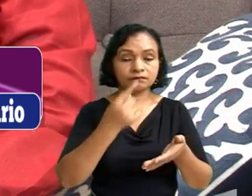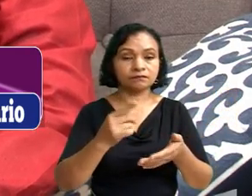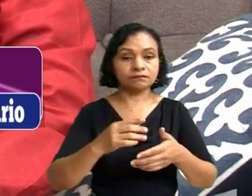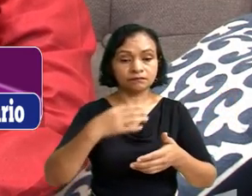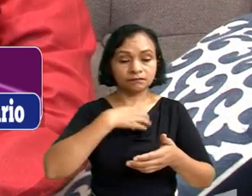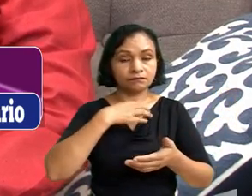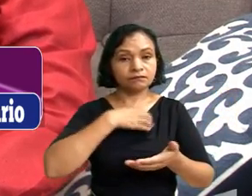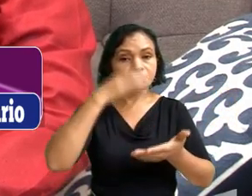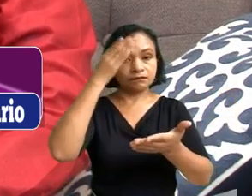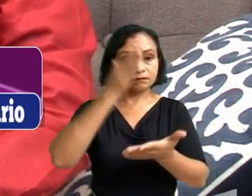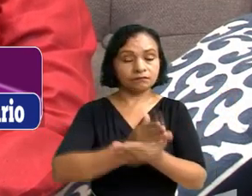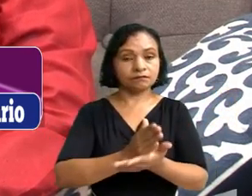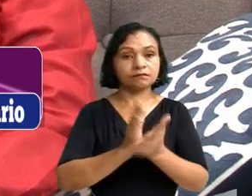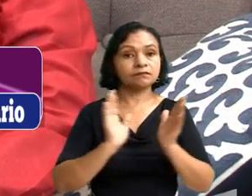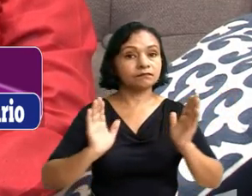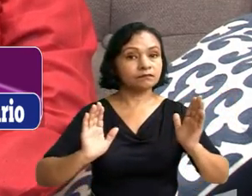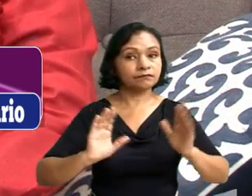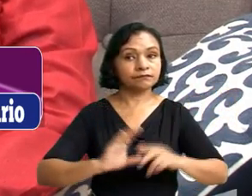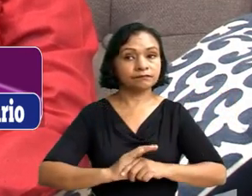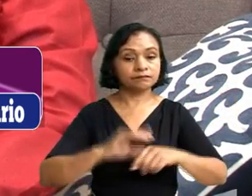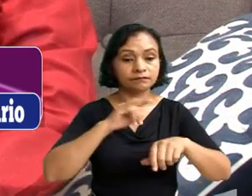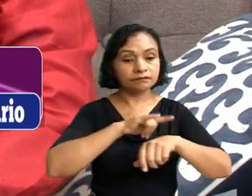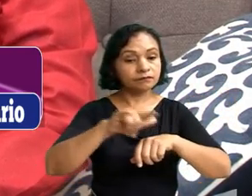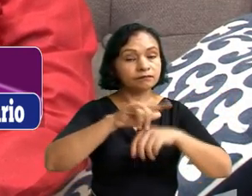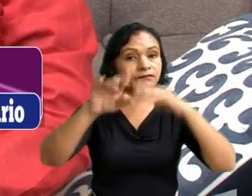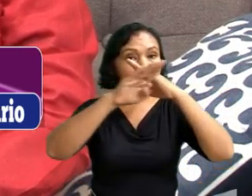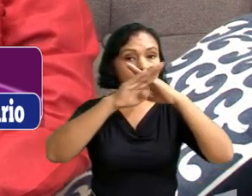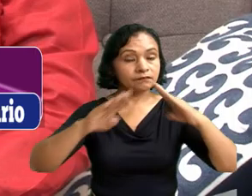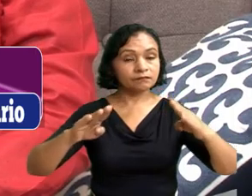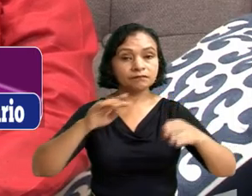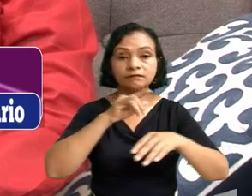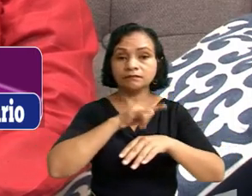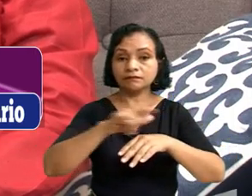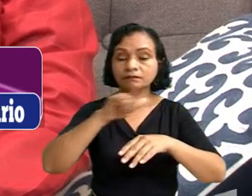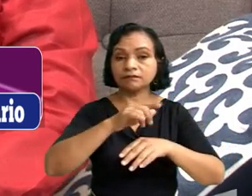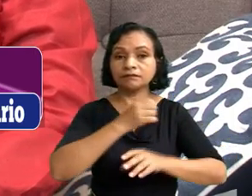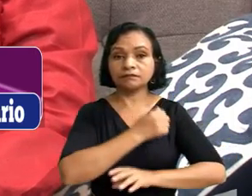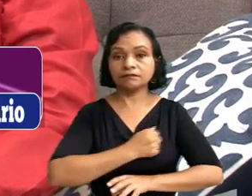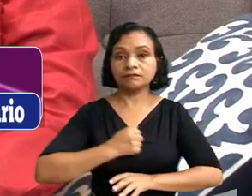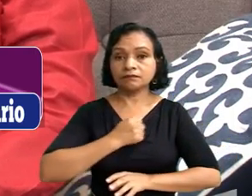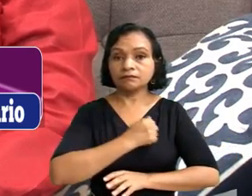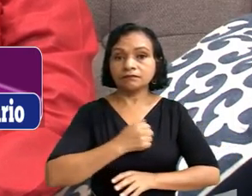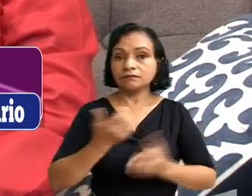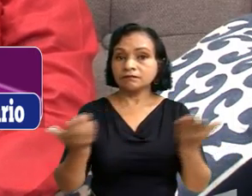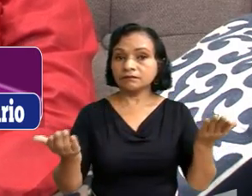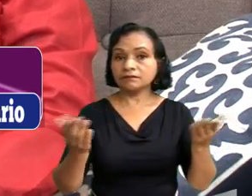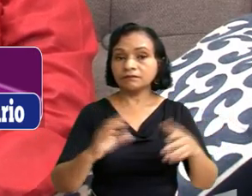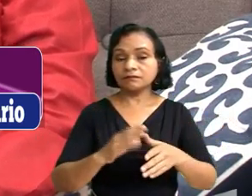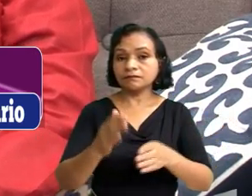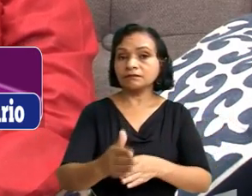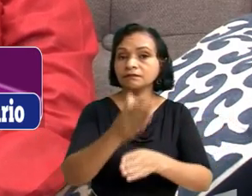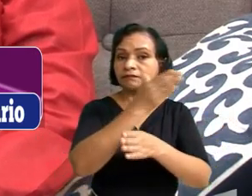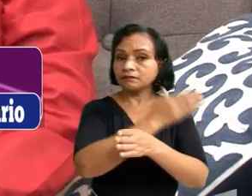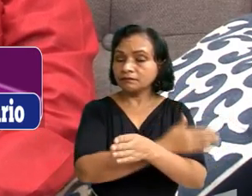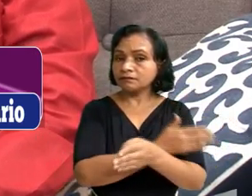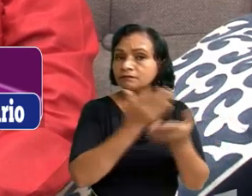voluntad aunque buscar la paz buscar la reconciliación lo hemos hecho antes